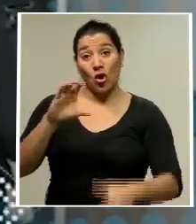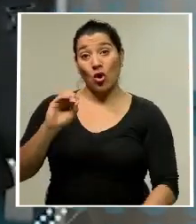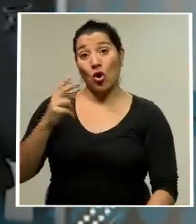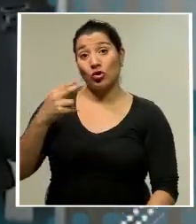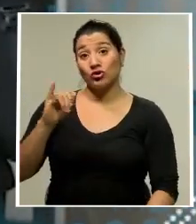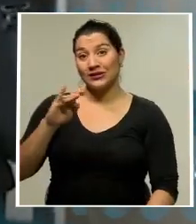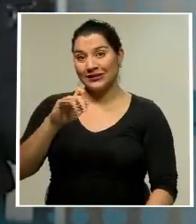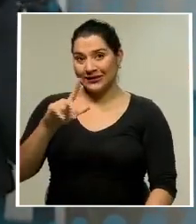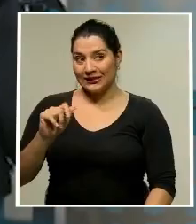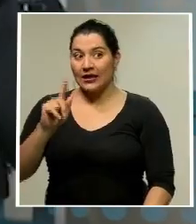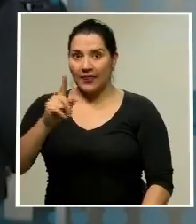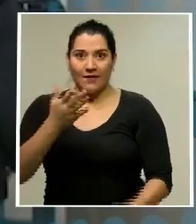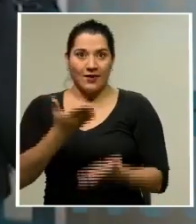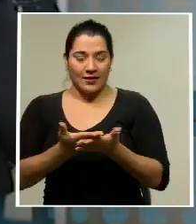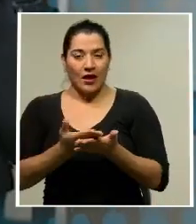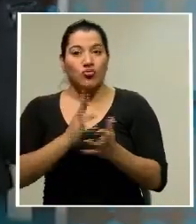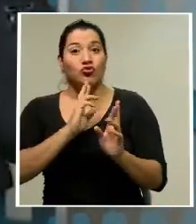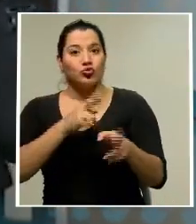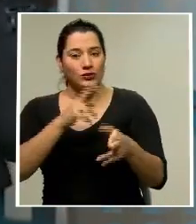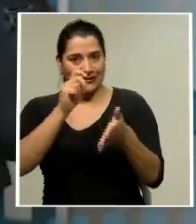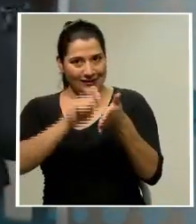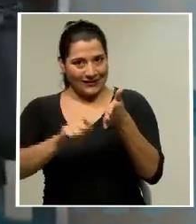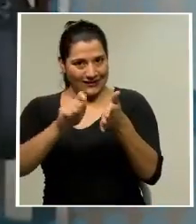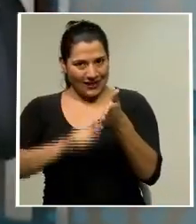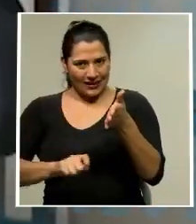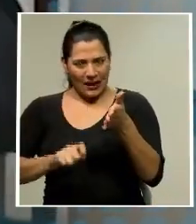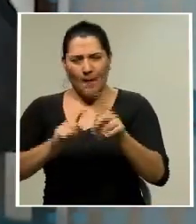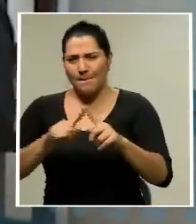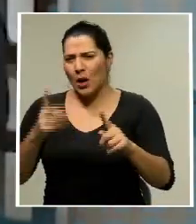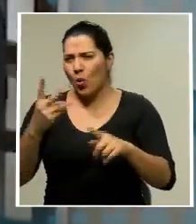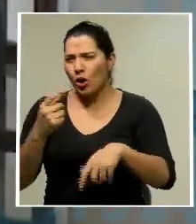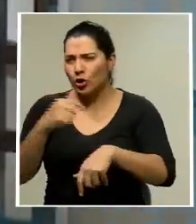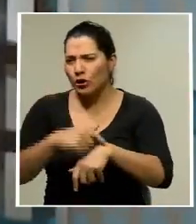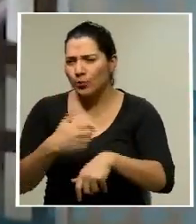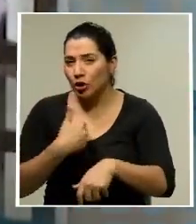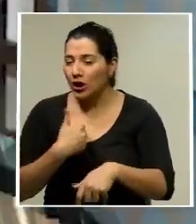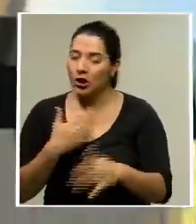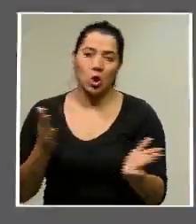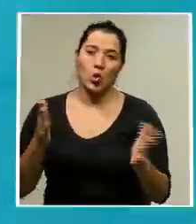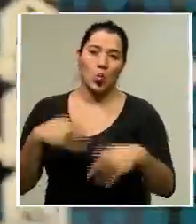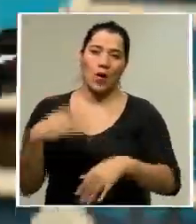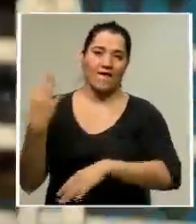fecha establecida para conocer estos resultados tras 3 días de audiencia.